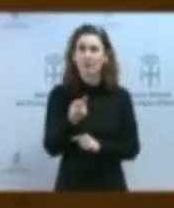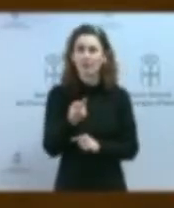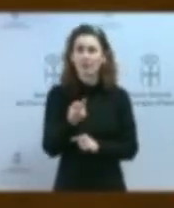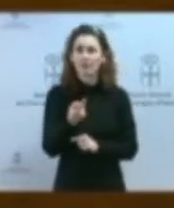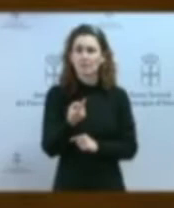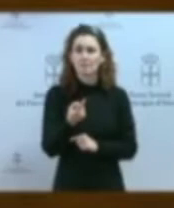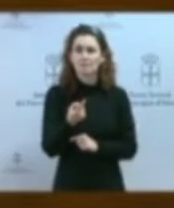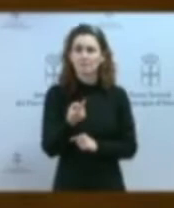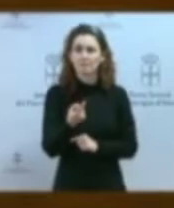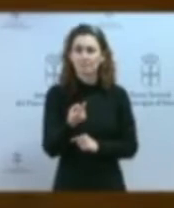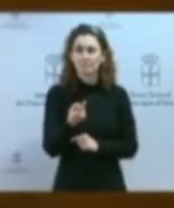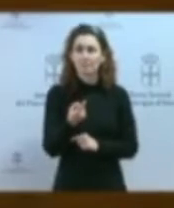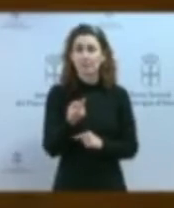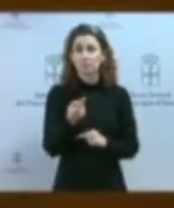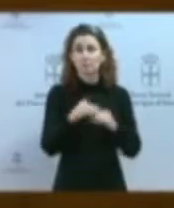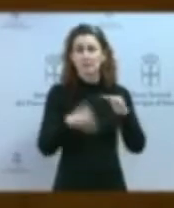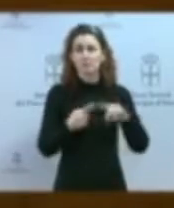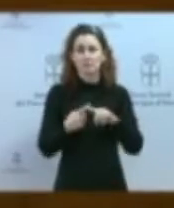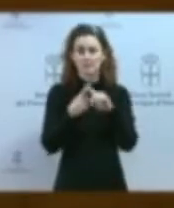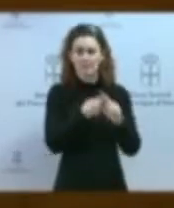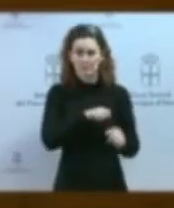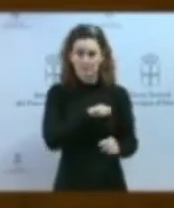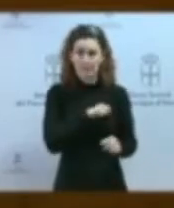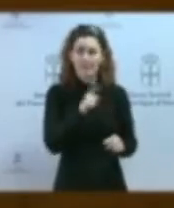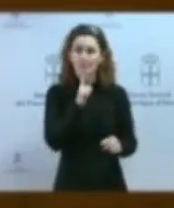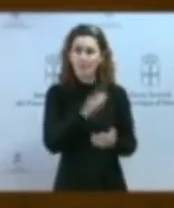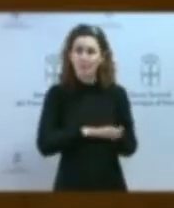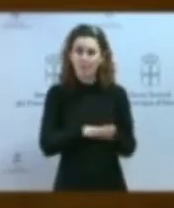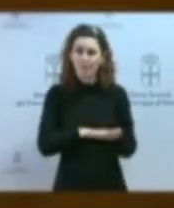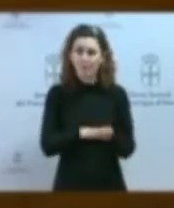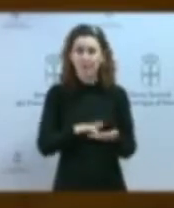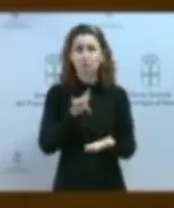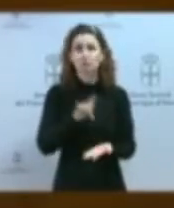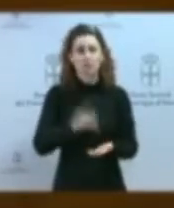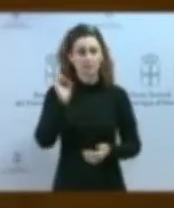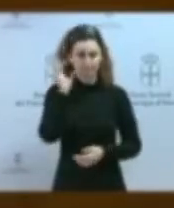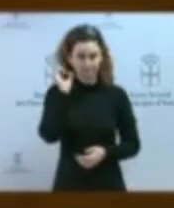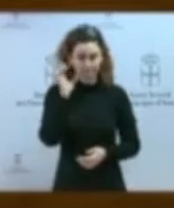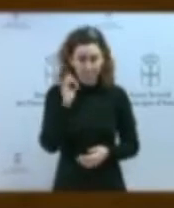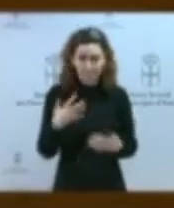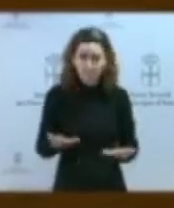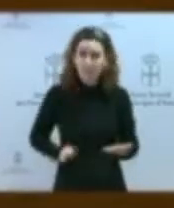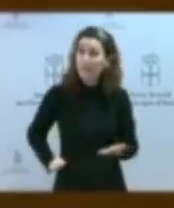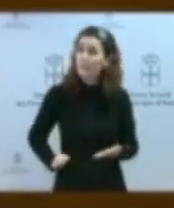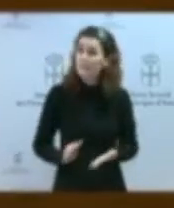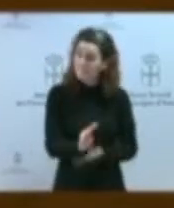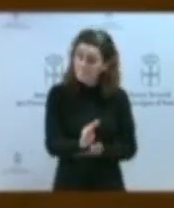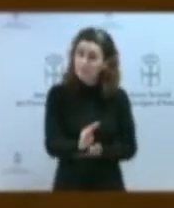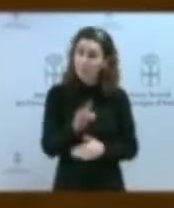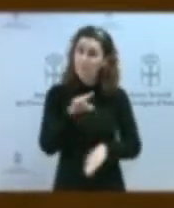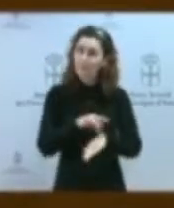Y lo que se decía en las primeras comparecencias es que la inversión, un médico de familia más, supone un 8% de ingresos hospitalarios